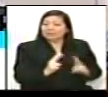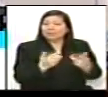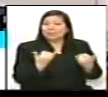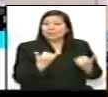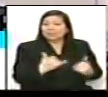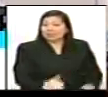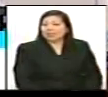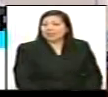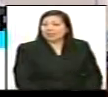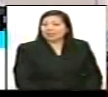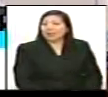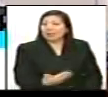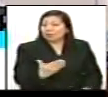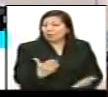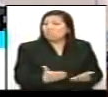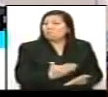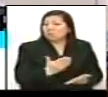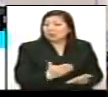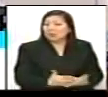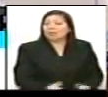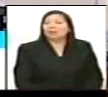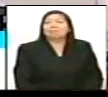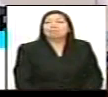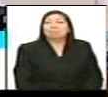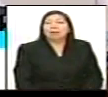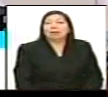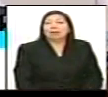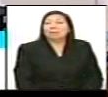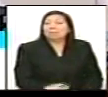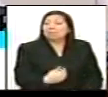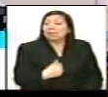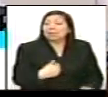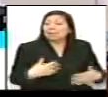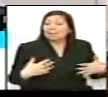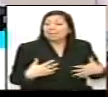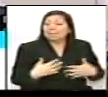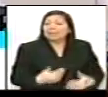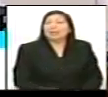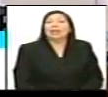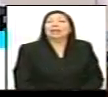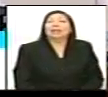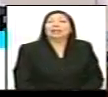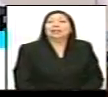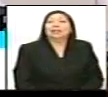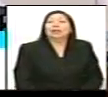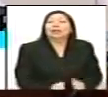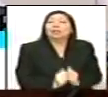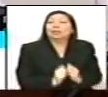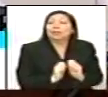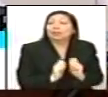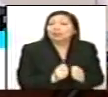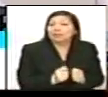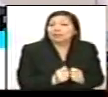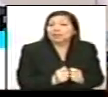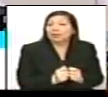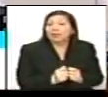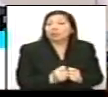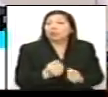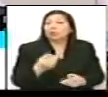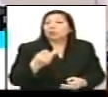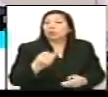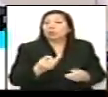espacio, hay un problema que solucionar. Yo no, y mi temor es, mi reparo con darle ese poder a la Corte